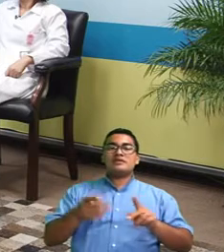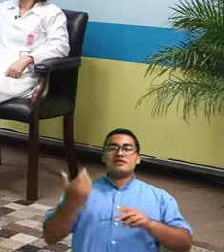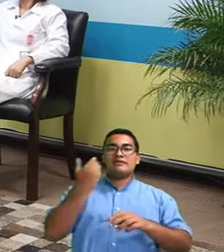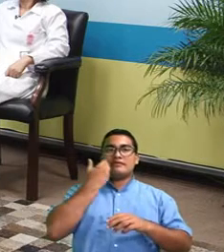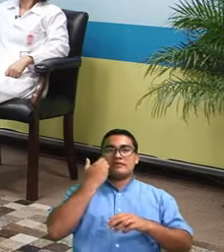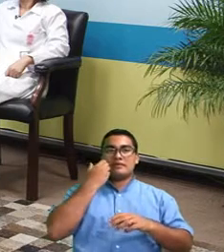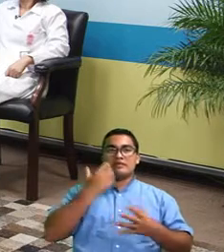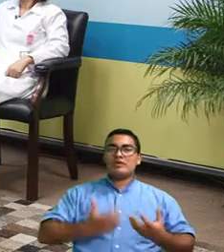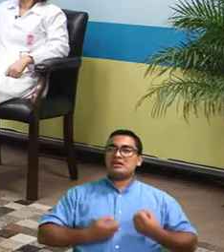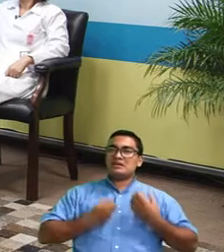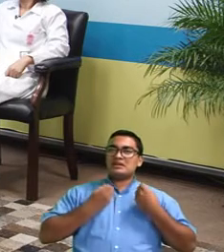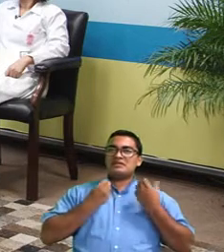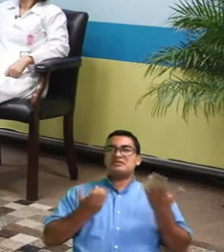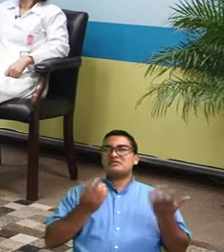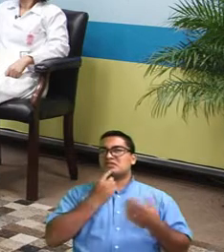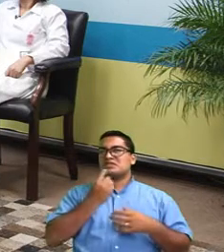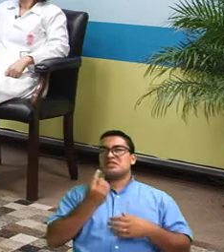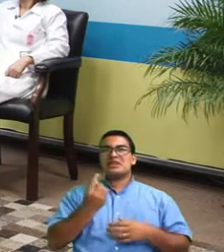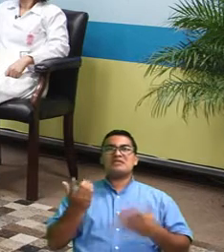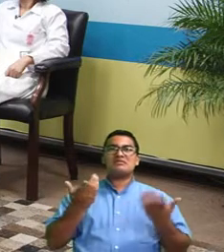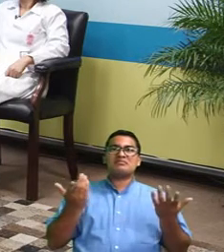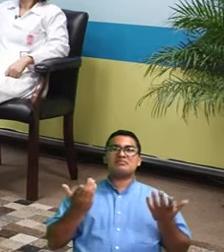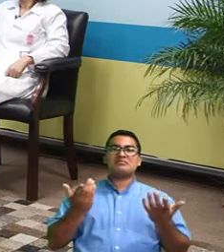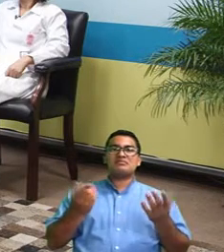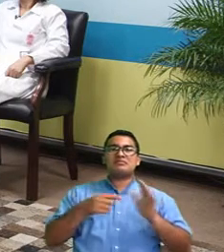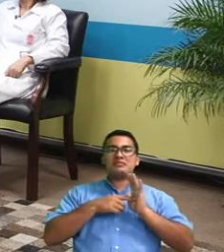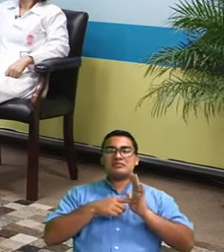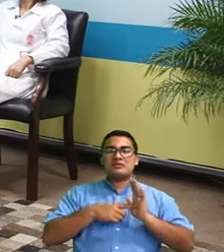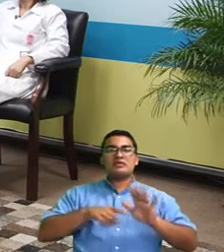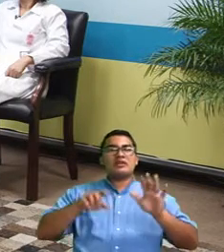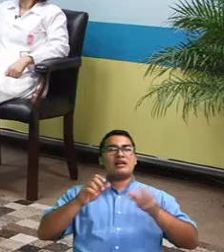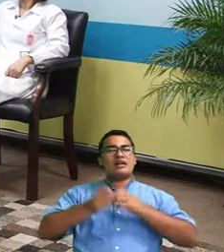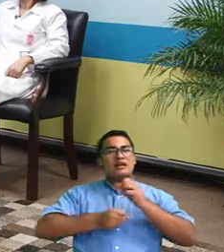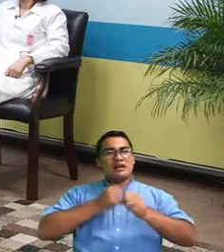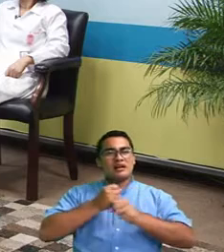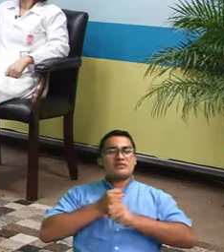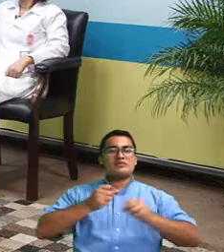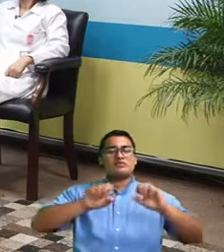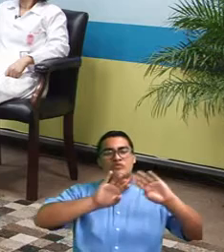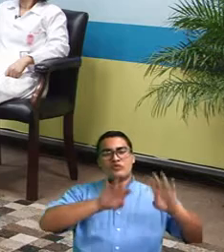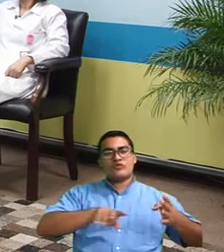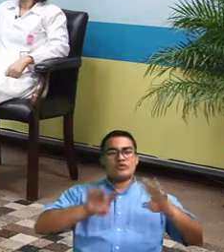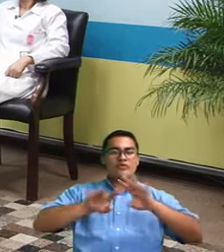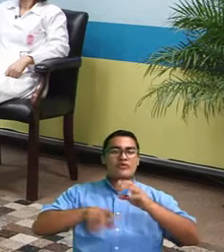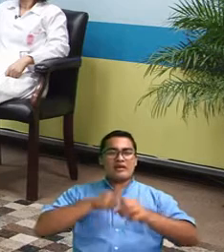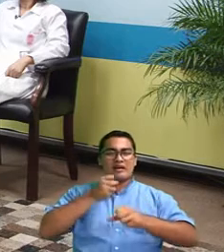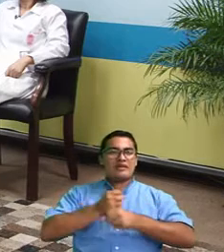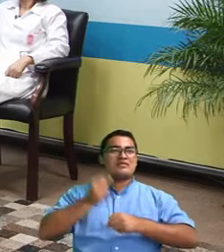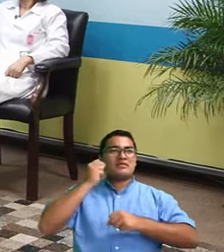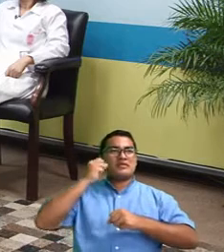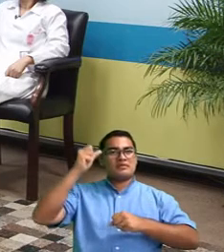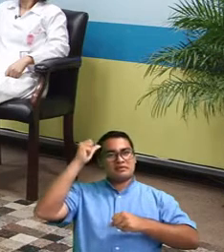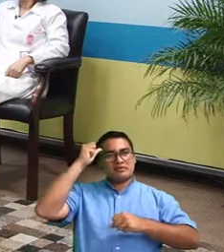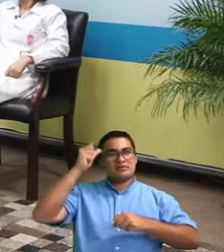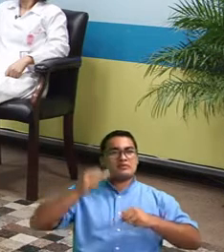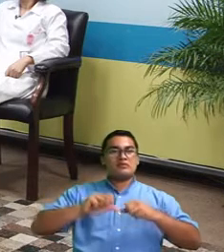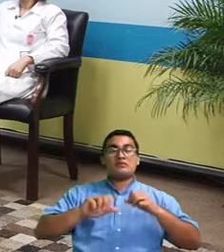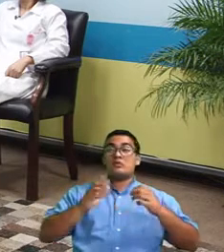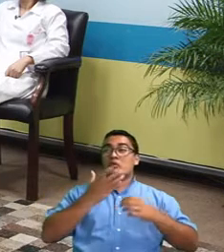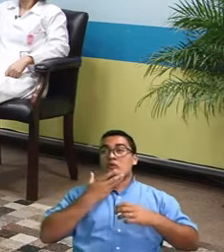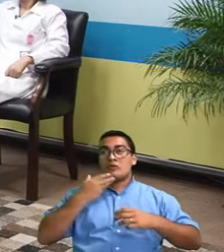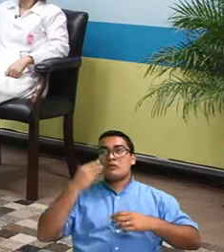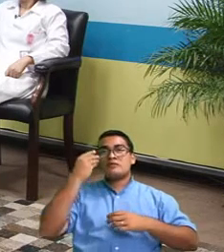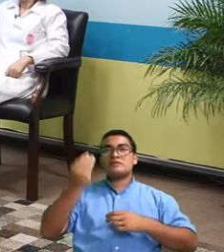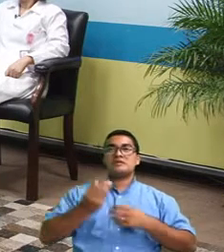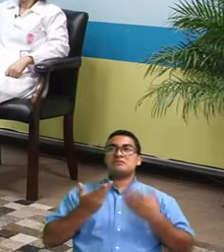cánceres ginecológicos, doctora? Hablando de las edades de las mujeres, mujeres adultas,